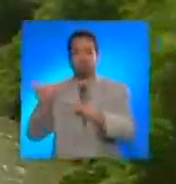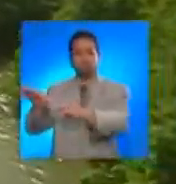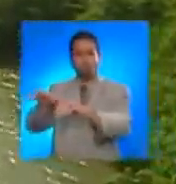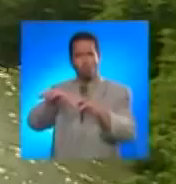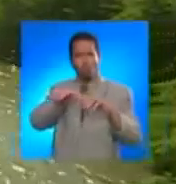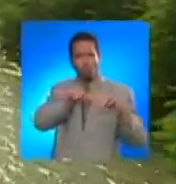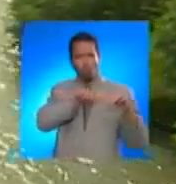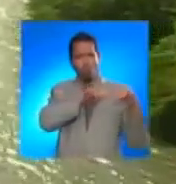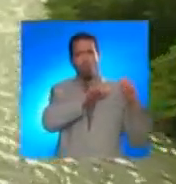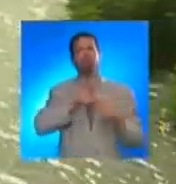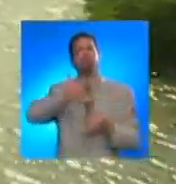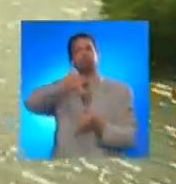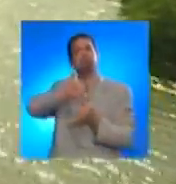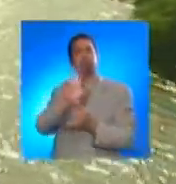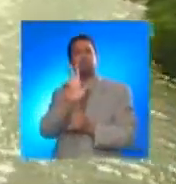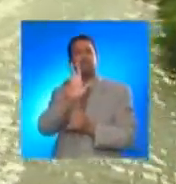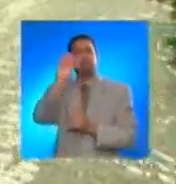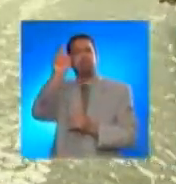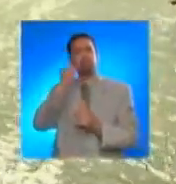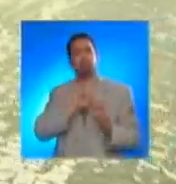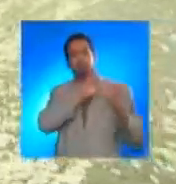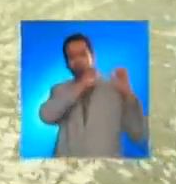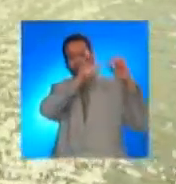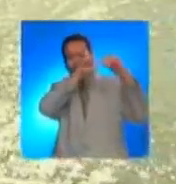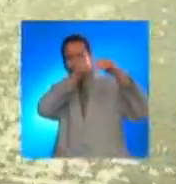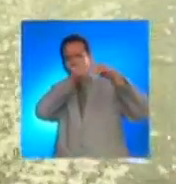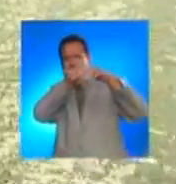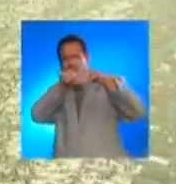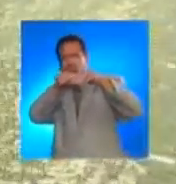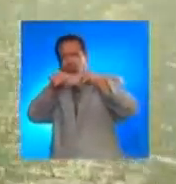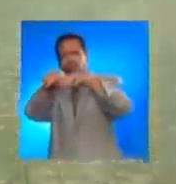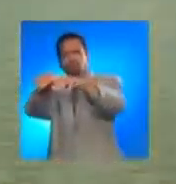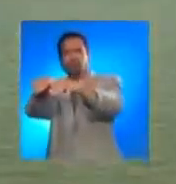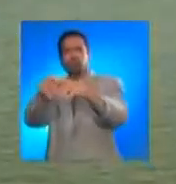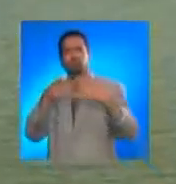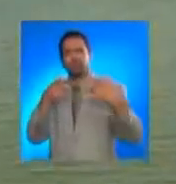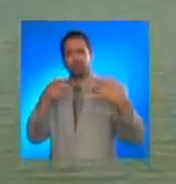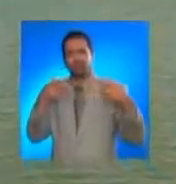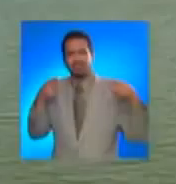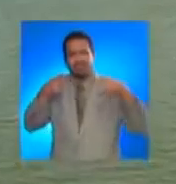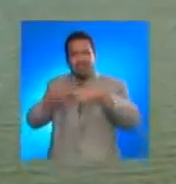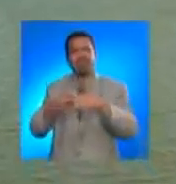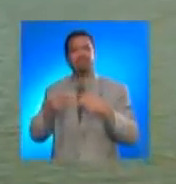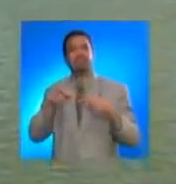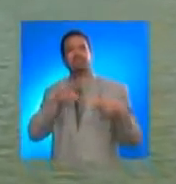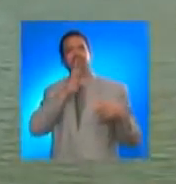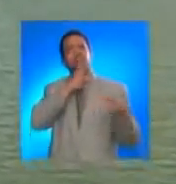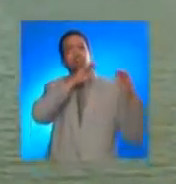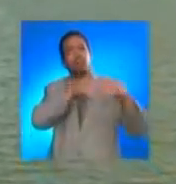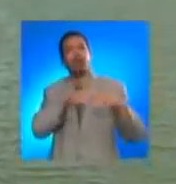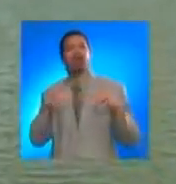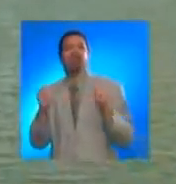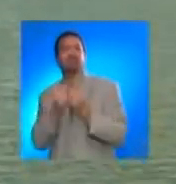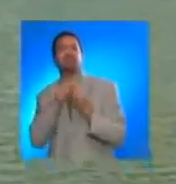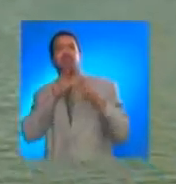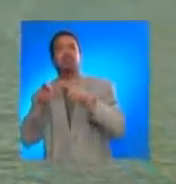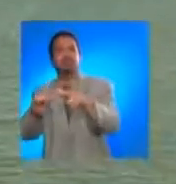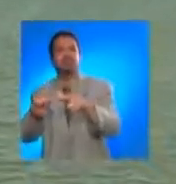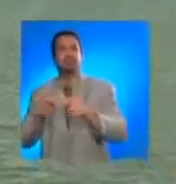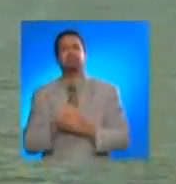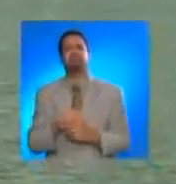tiene normalmente alrededor de 4.5 pies de profundidad, descansó sobre el fondo algunos minutos. En